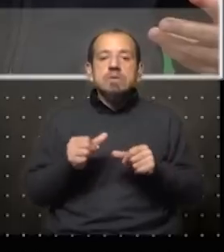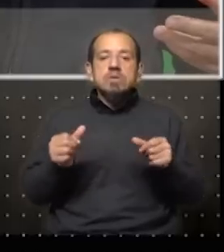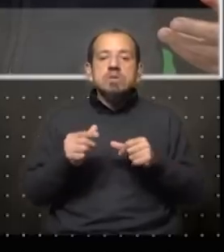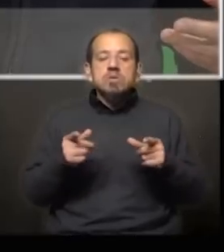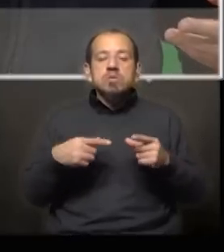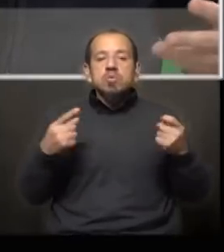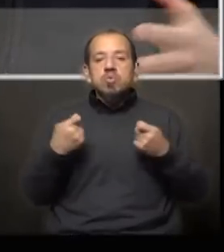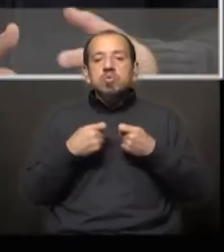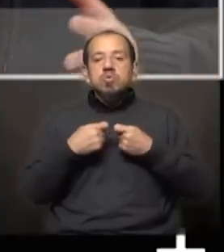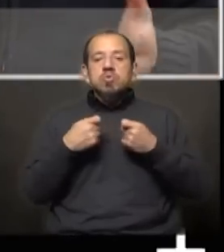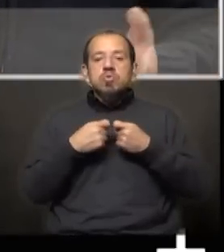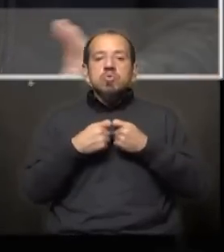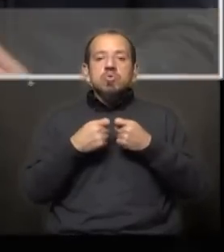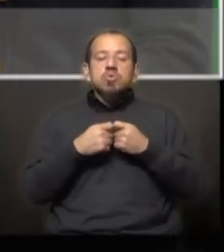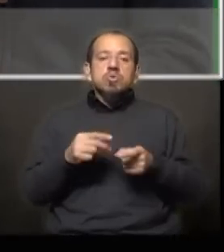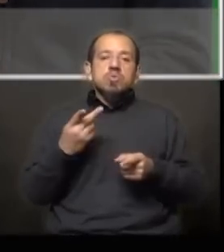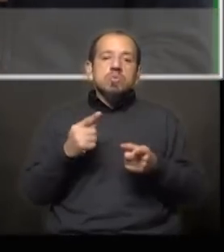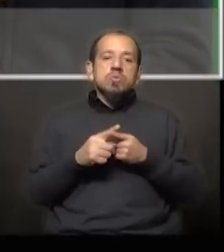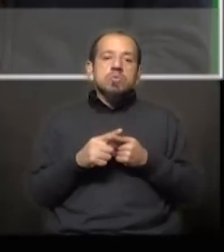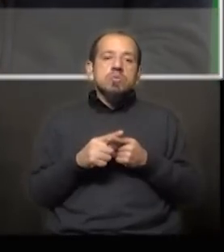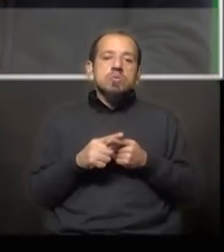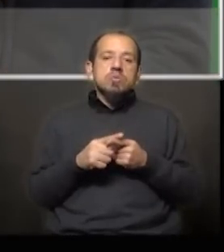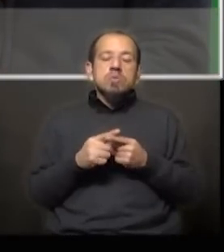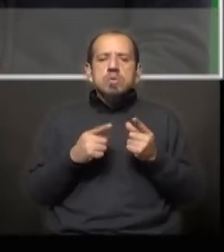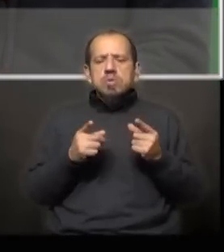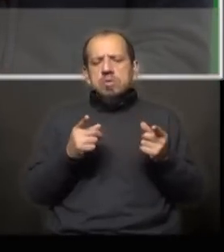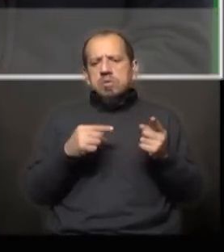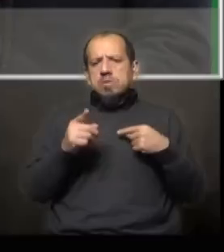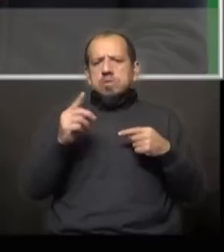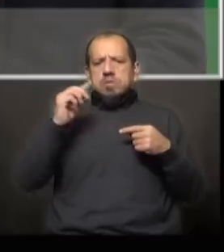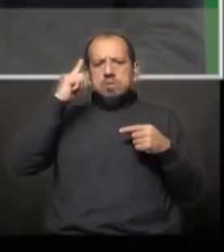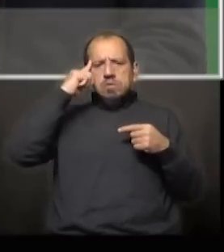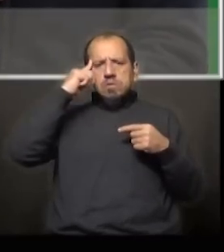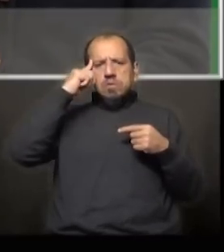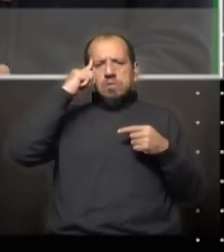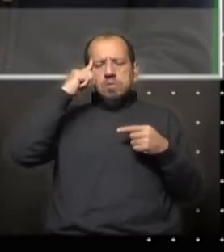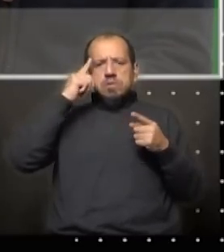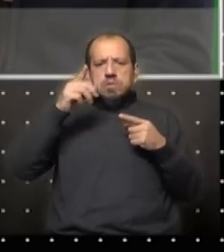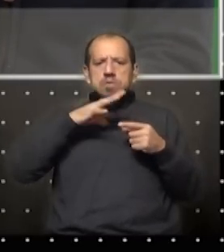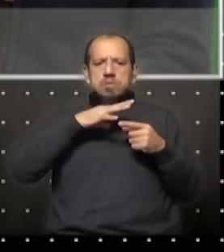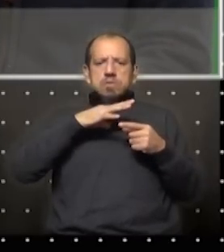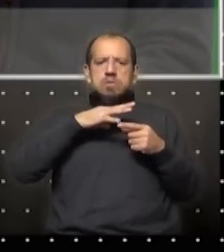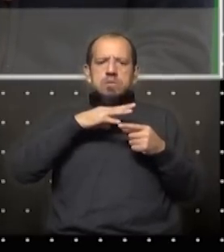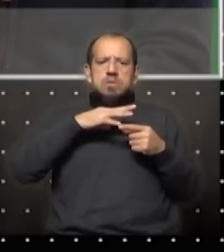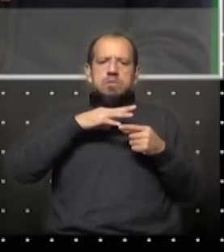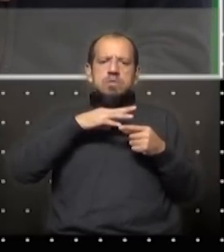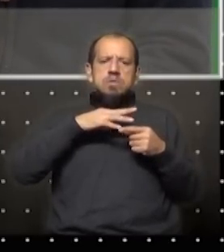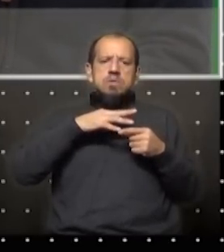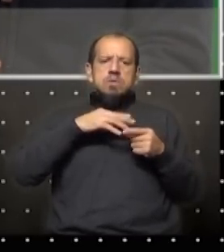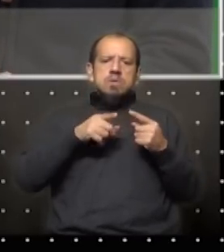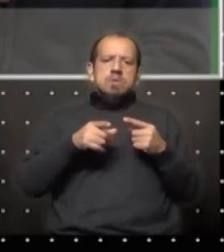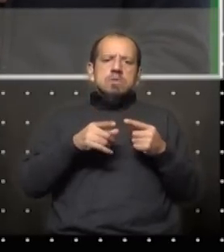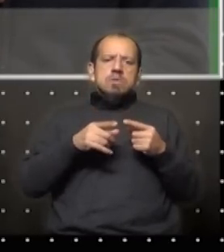socio secundario secundario decir Me parece que hasta y menos hay una discusión desde el punto de vista político